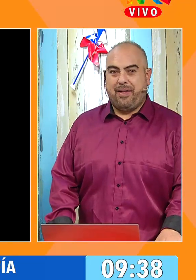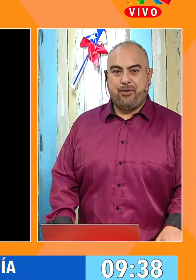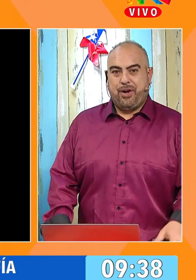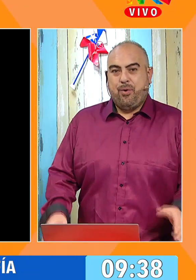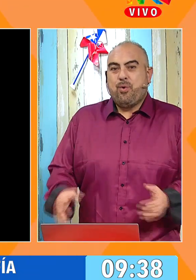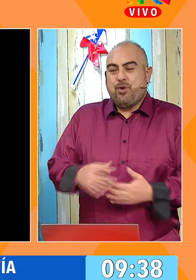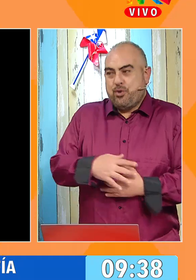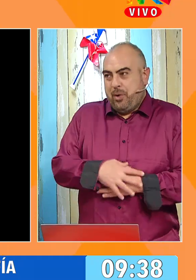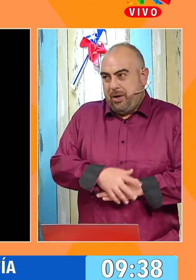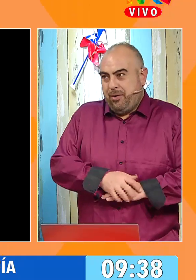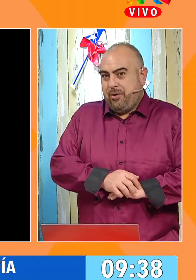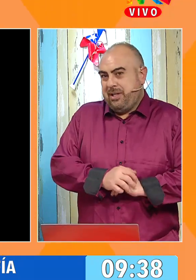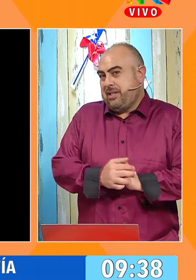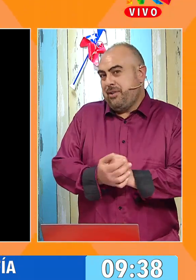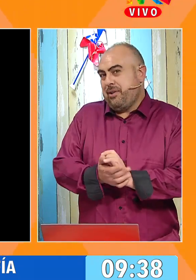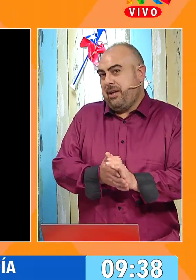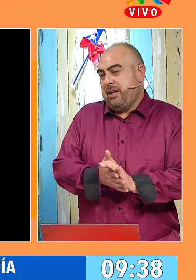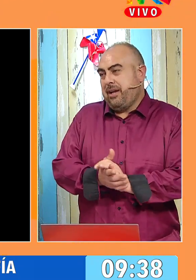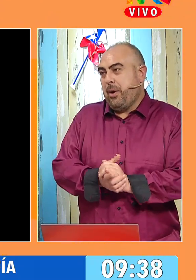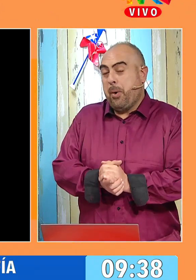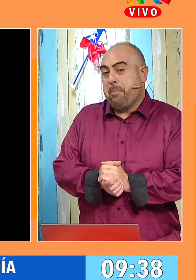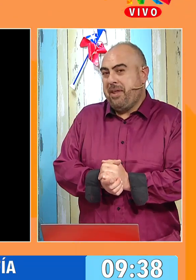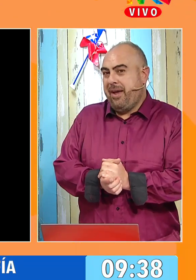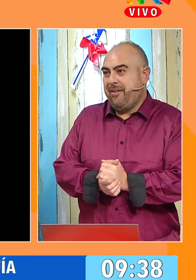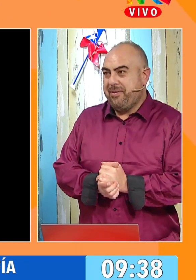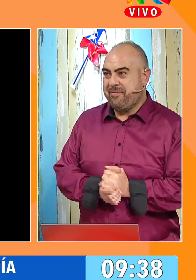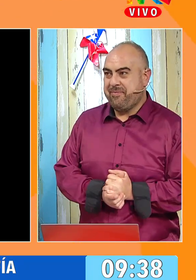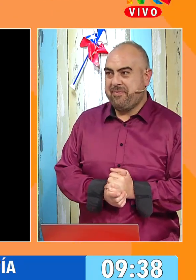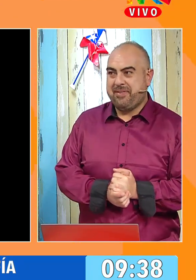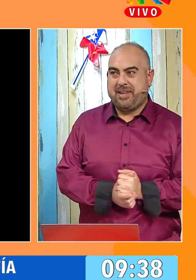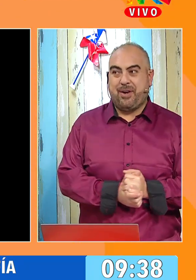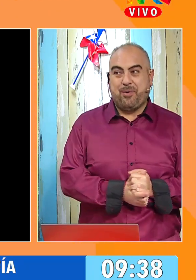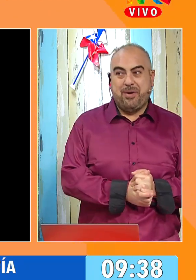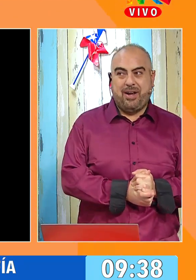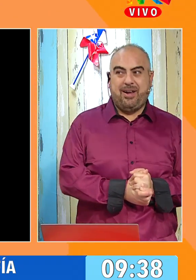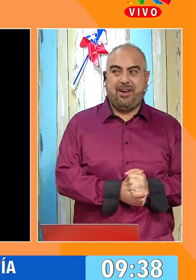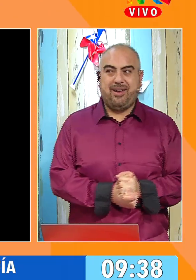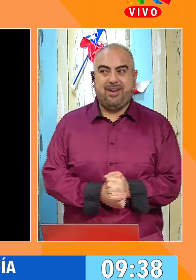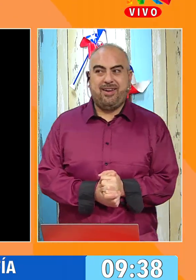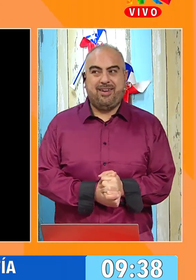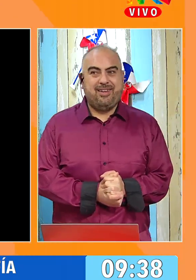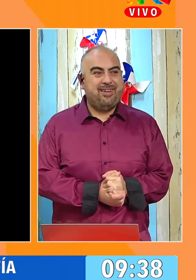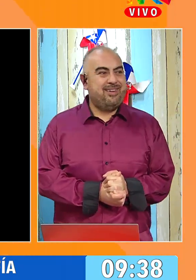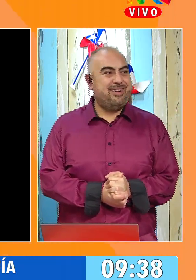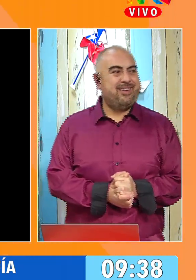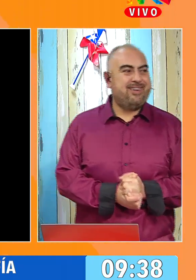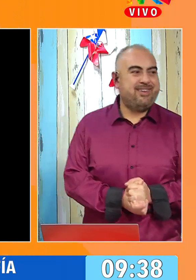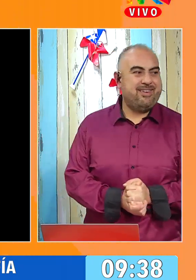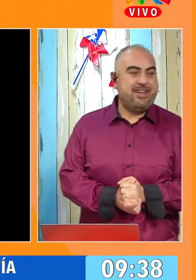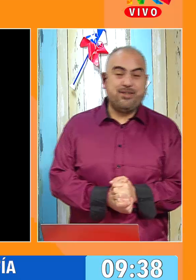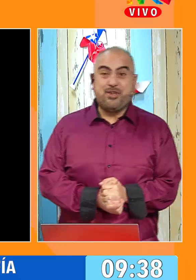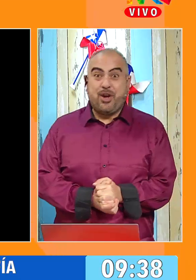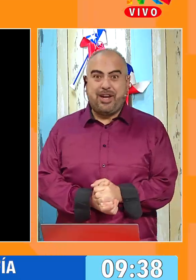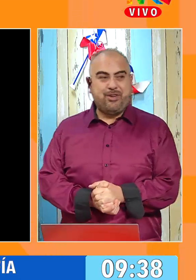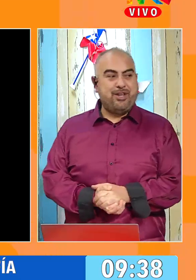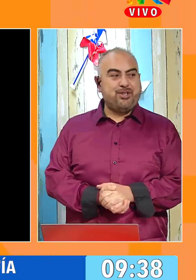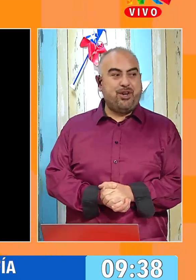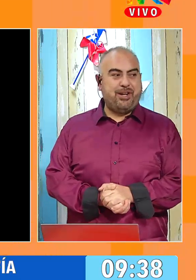dándole un consuelo o diciéndole que lo acompañaba. Mire. Qué locura. Locura, claro. Insólito.